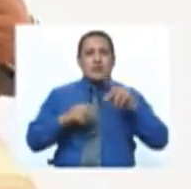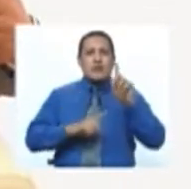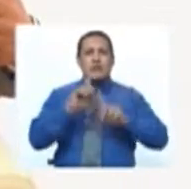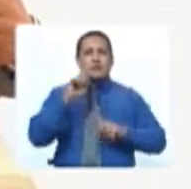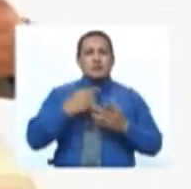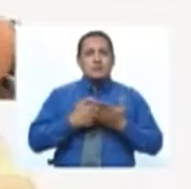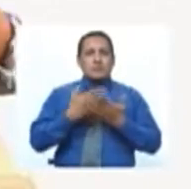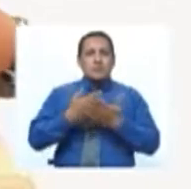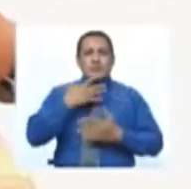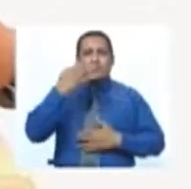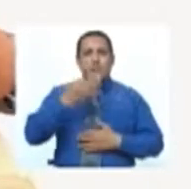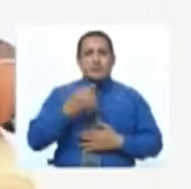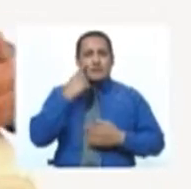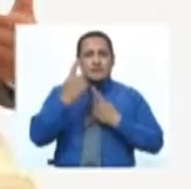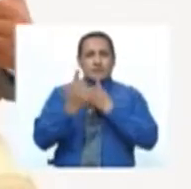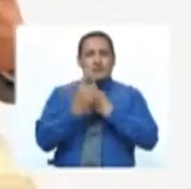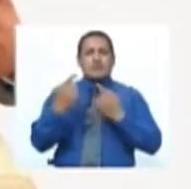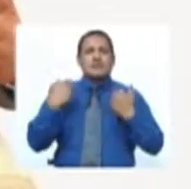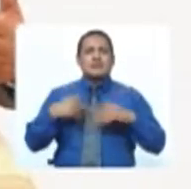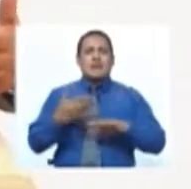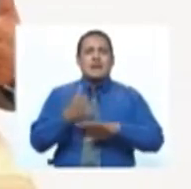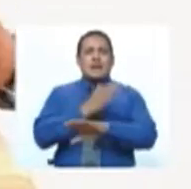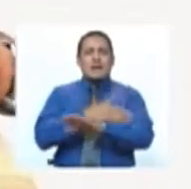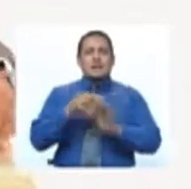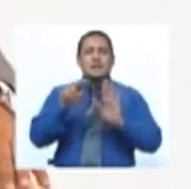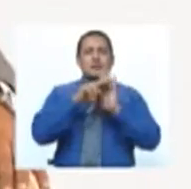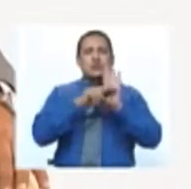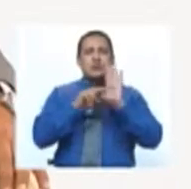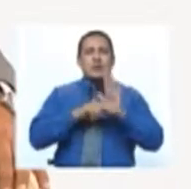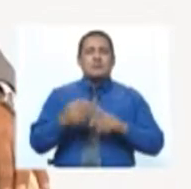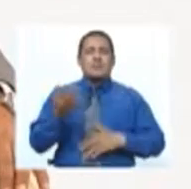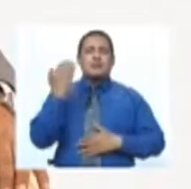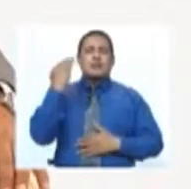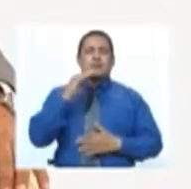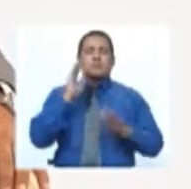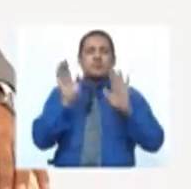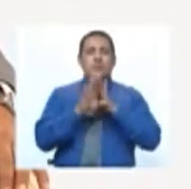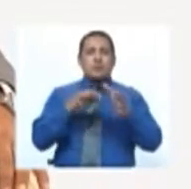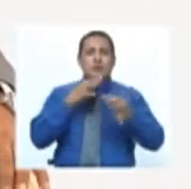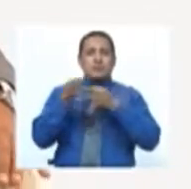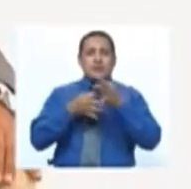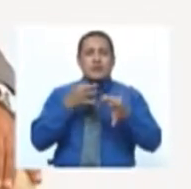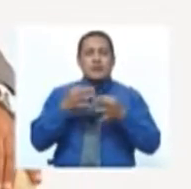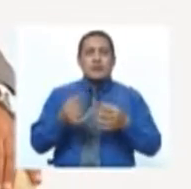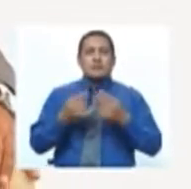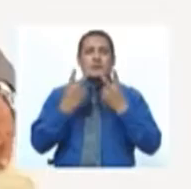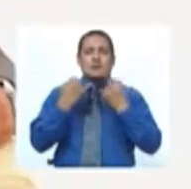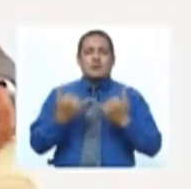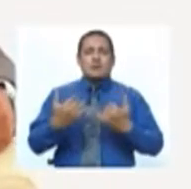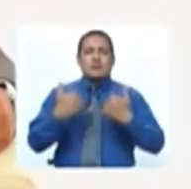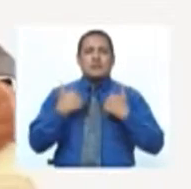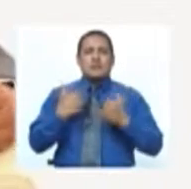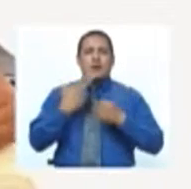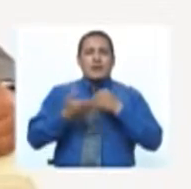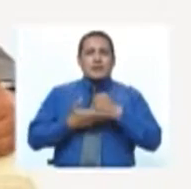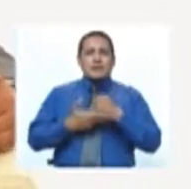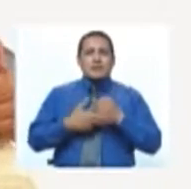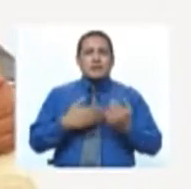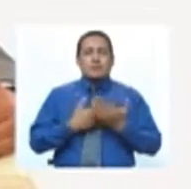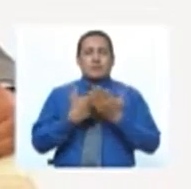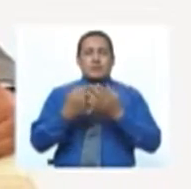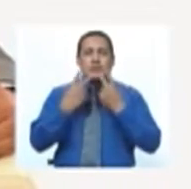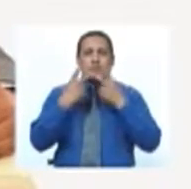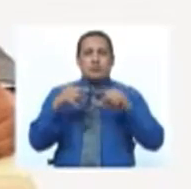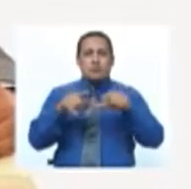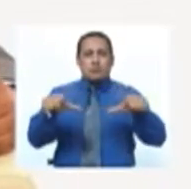que tácitamente o de manera indirecta ya habían de normas anteriores. ¿Cuál es el hecho de que tenemos como garantía el sistema de